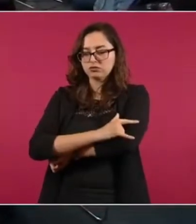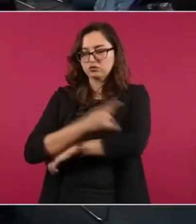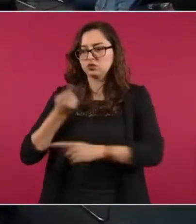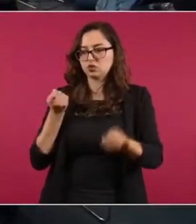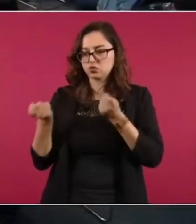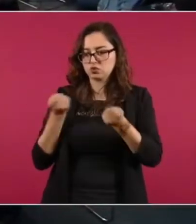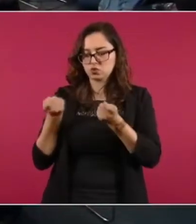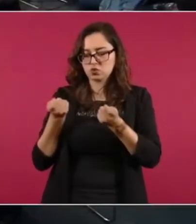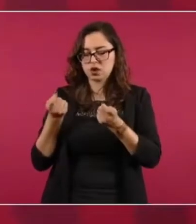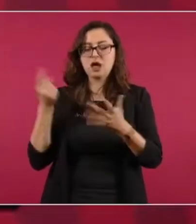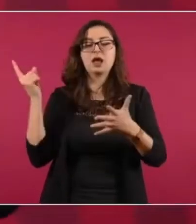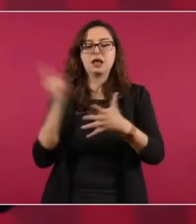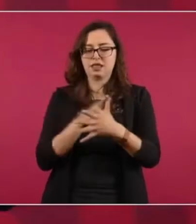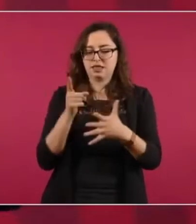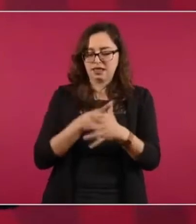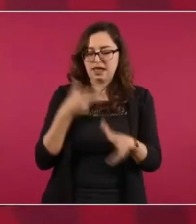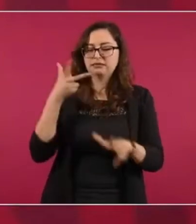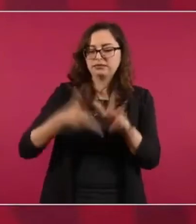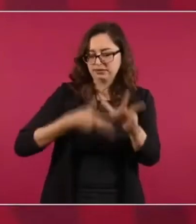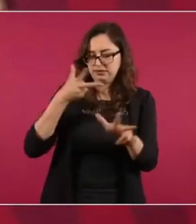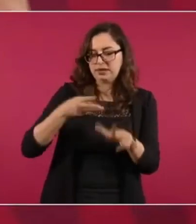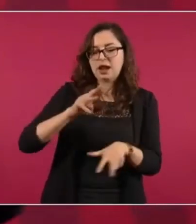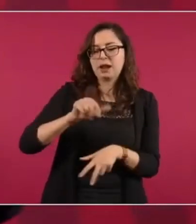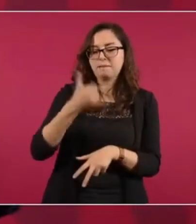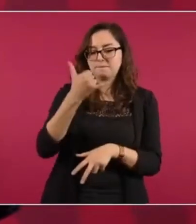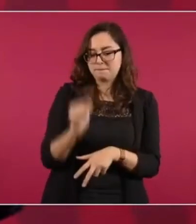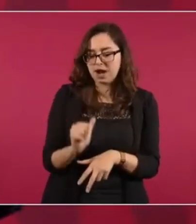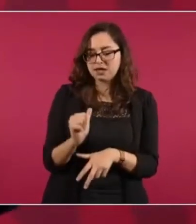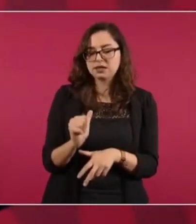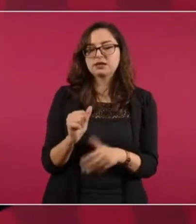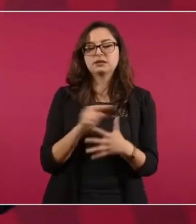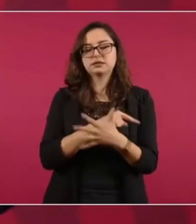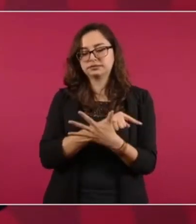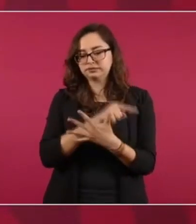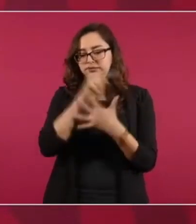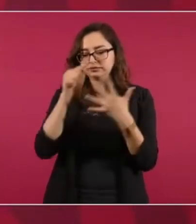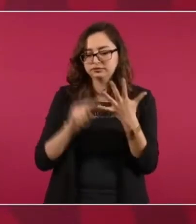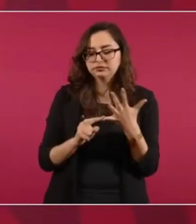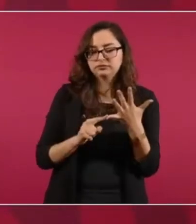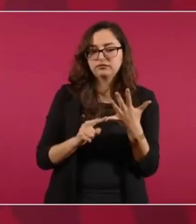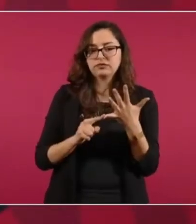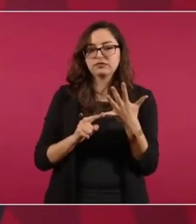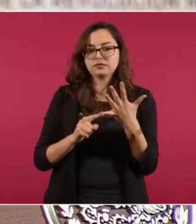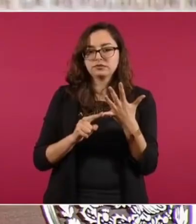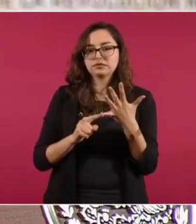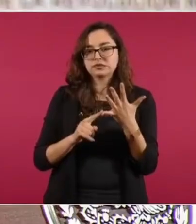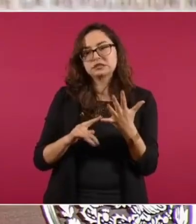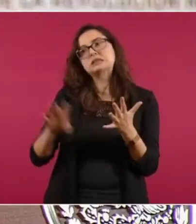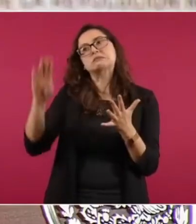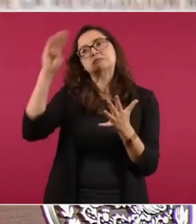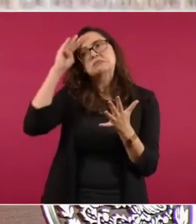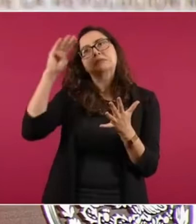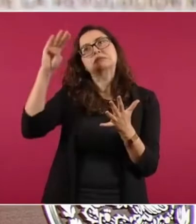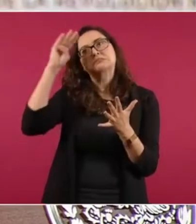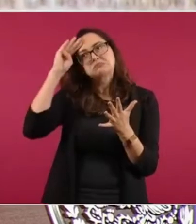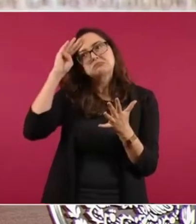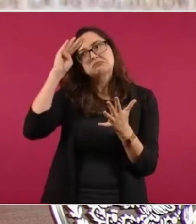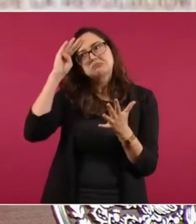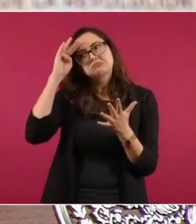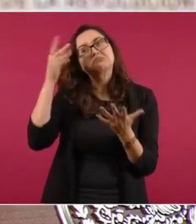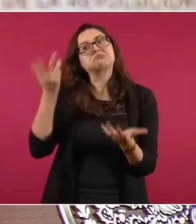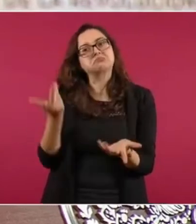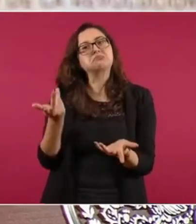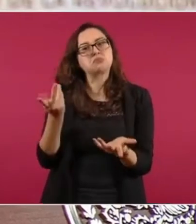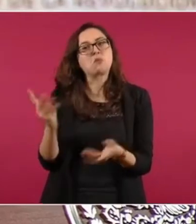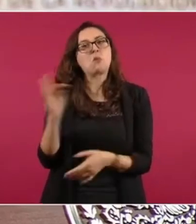es el Tren Maya, los aeropuertos, y se está pensando en